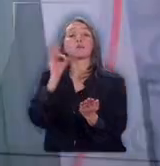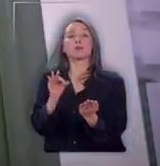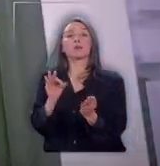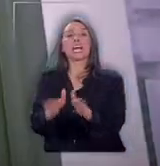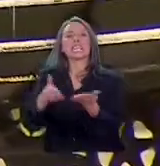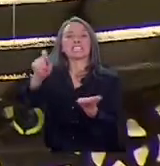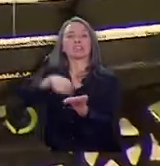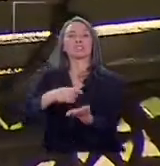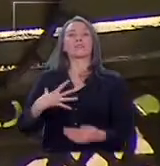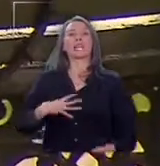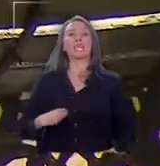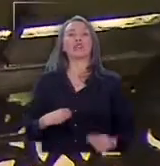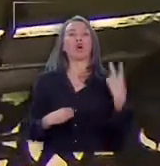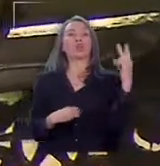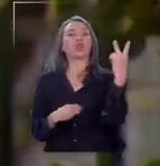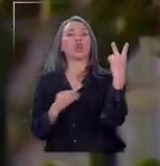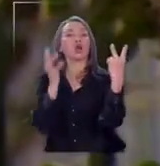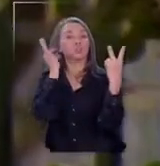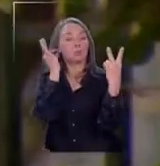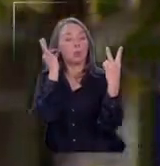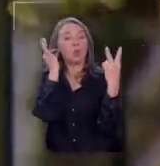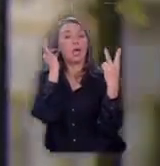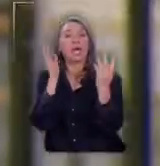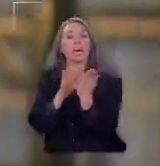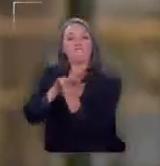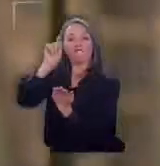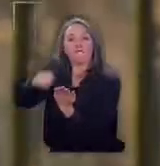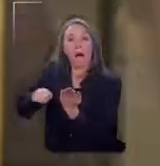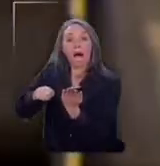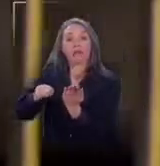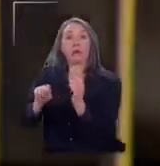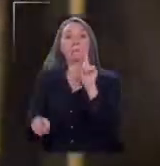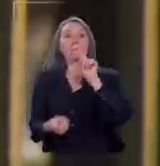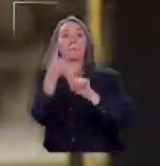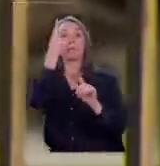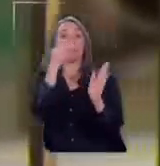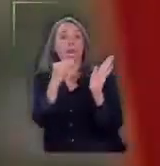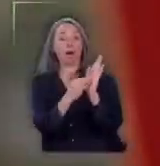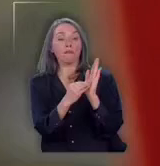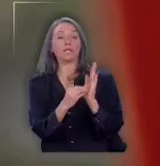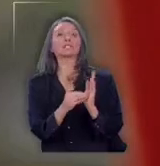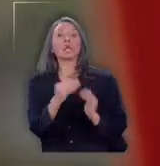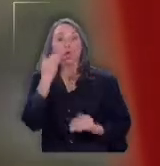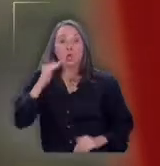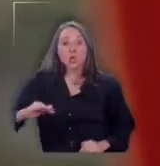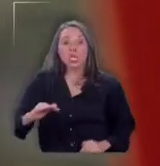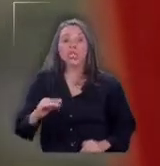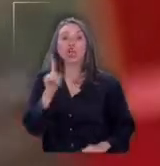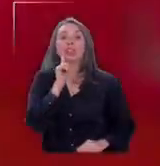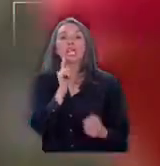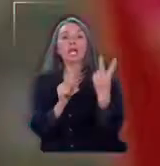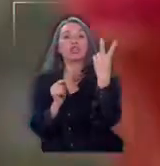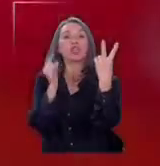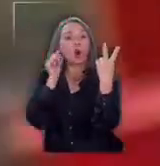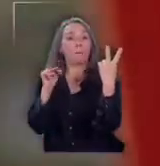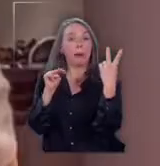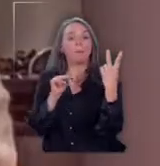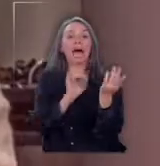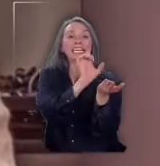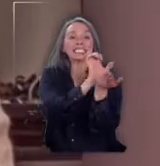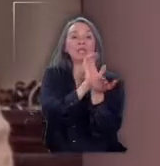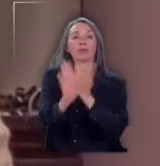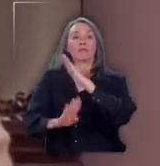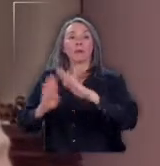la sentencia por primera vez reconoce a un pequeño con dos mamás tras describir que es deber del Estado proteger y no